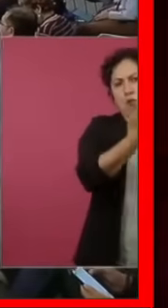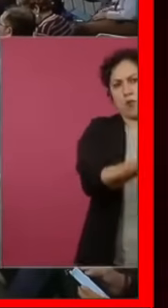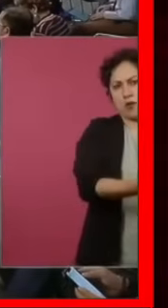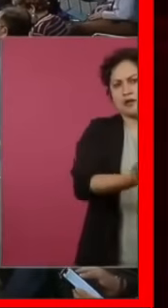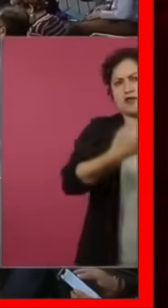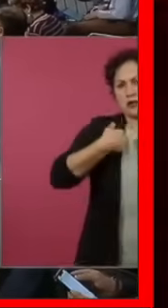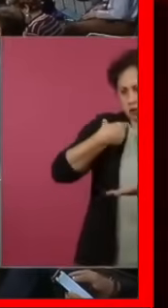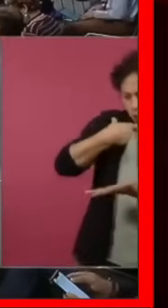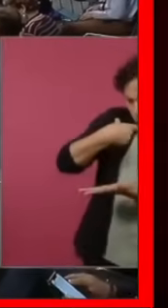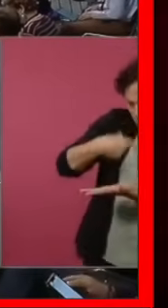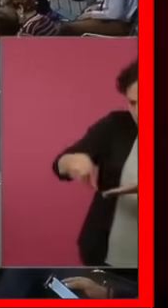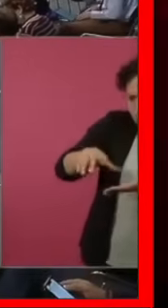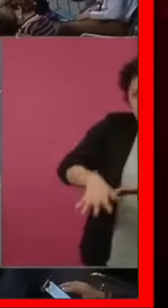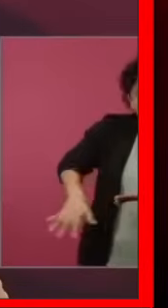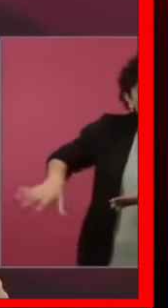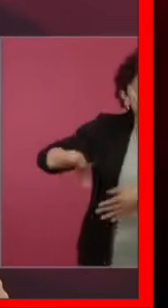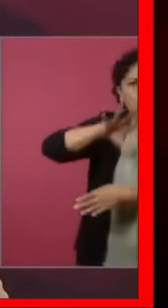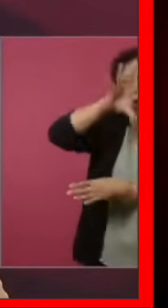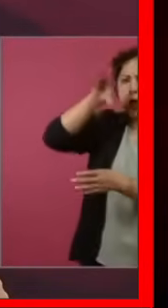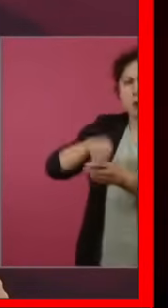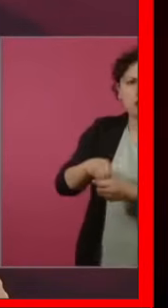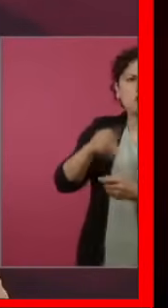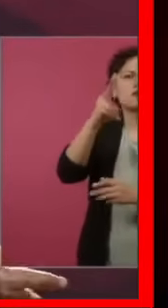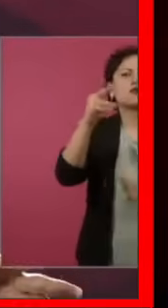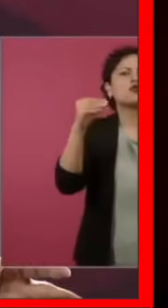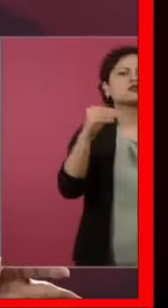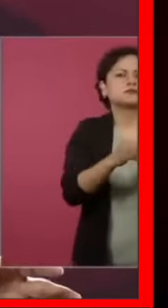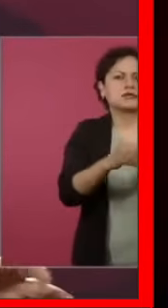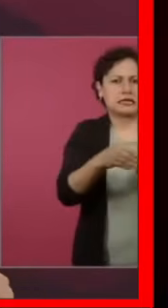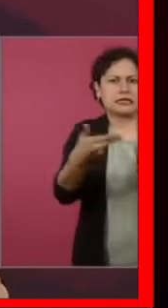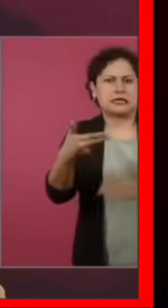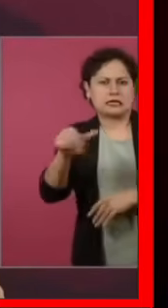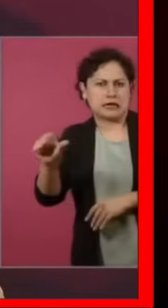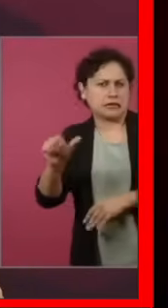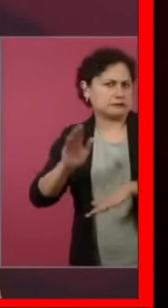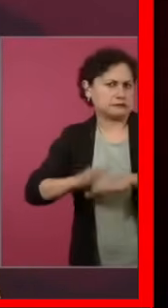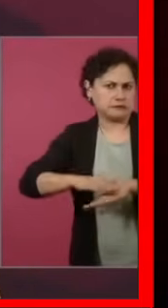más de 2,000 hectáreas. Se hizo el avalúo,